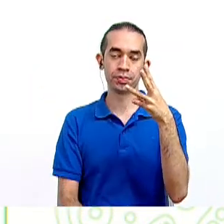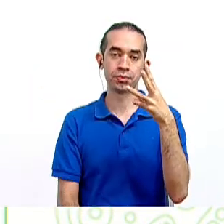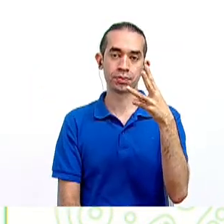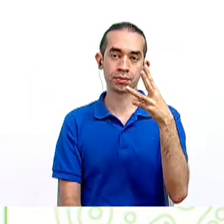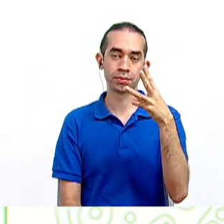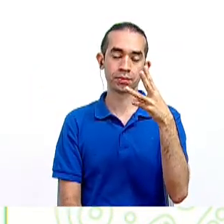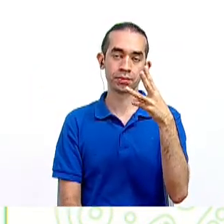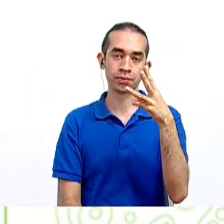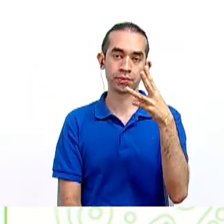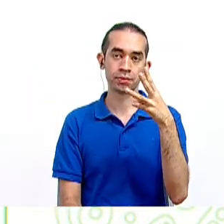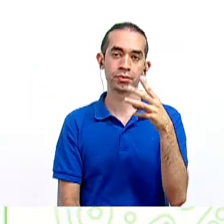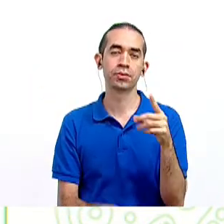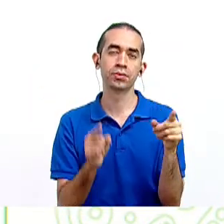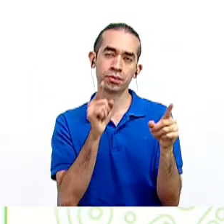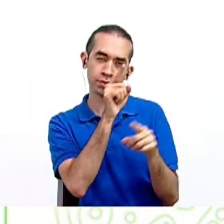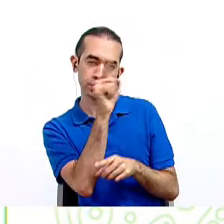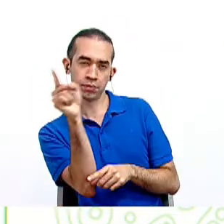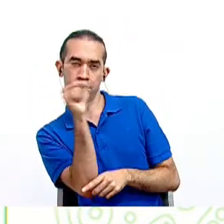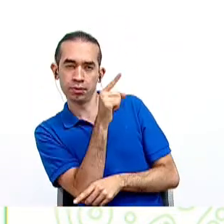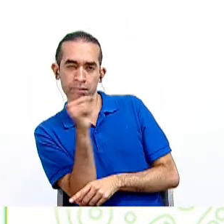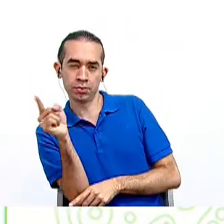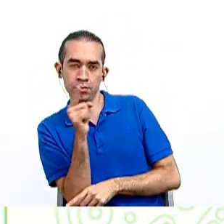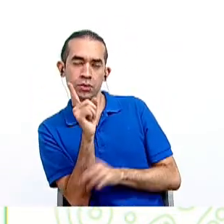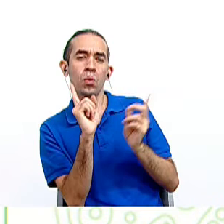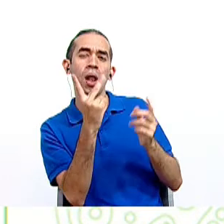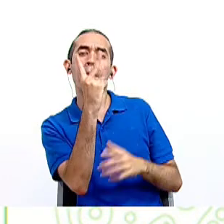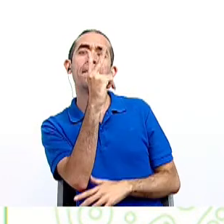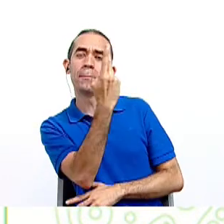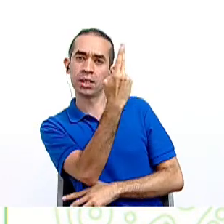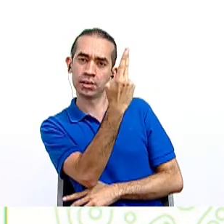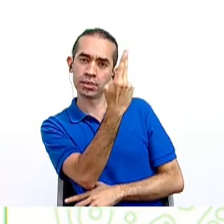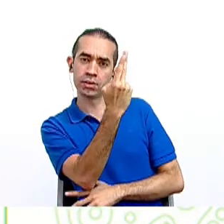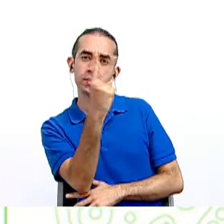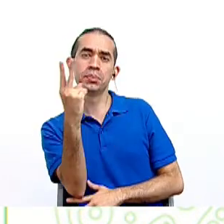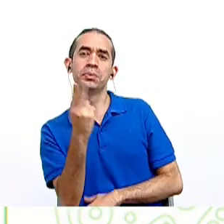NH4ClO. Entonces, de esas, ¿cuáles son binarias?